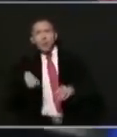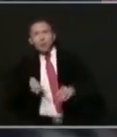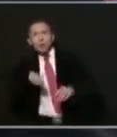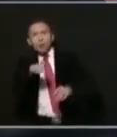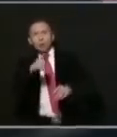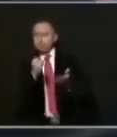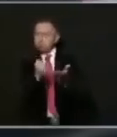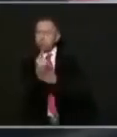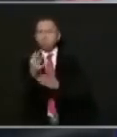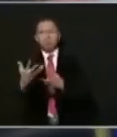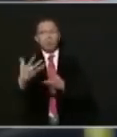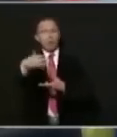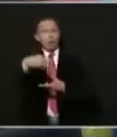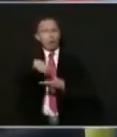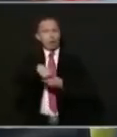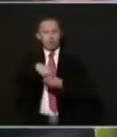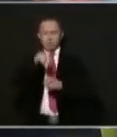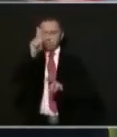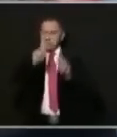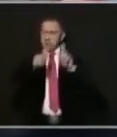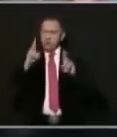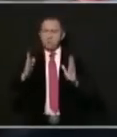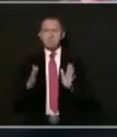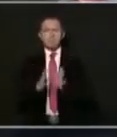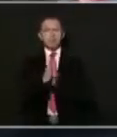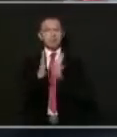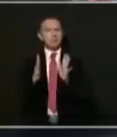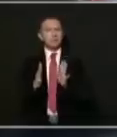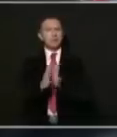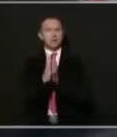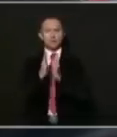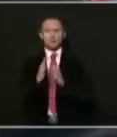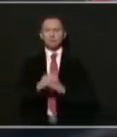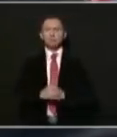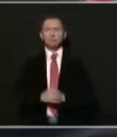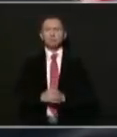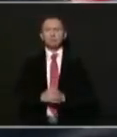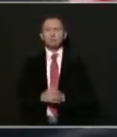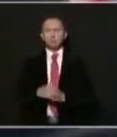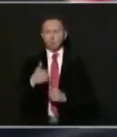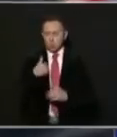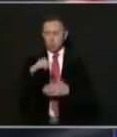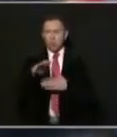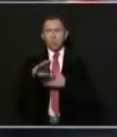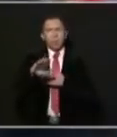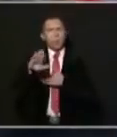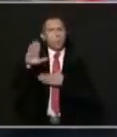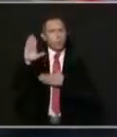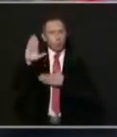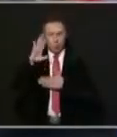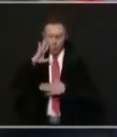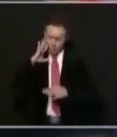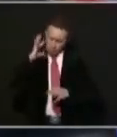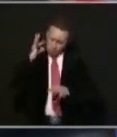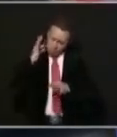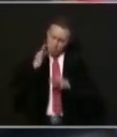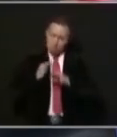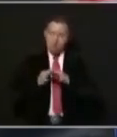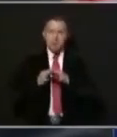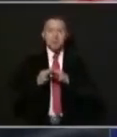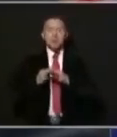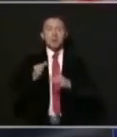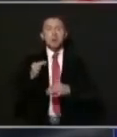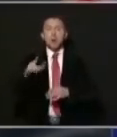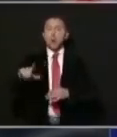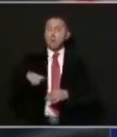Cumpliré el compromiso de someterme a la revocación del mandato. El